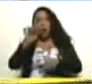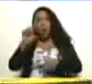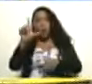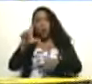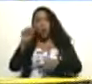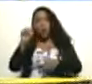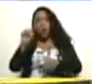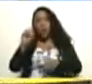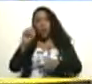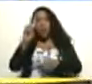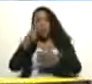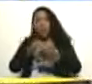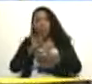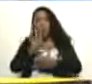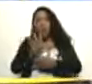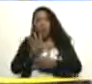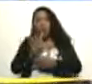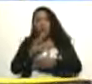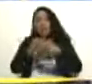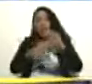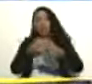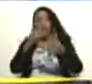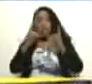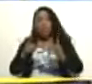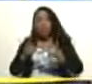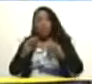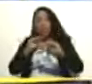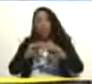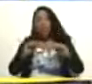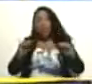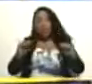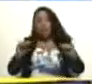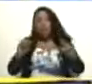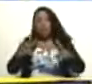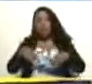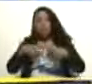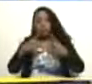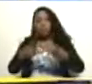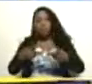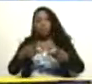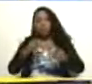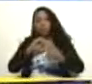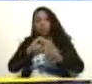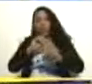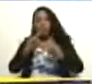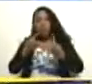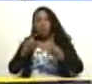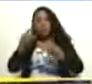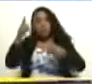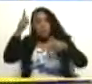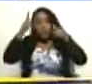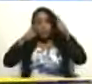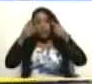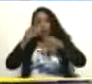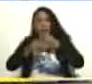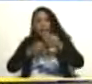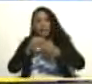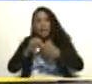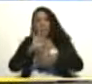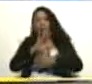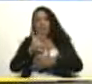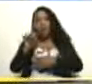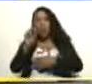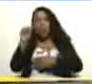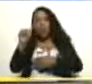de junio 2004, decidió convocar a referéndum revocatorio para el comandante Chávez, 3 de junio.